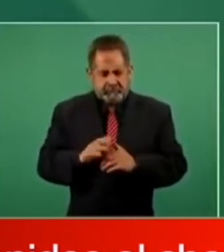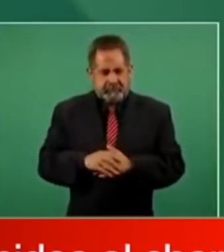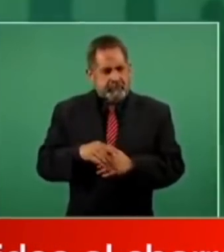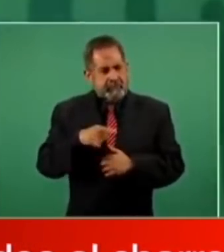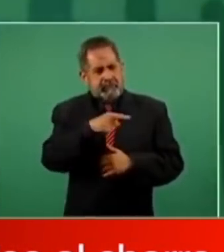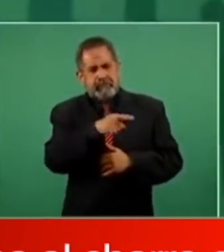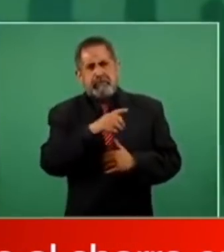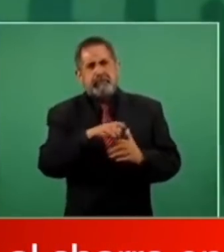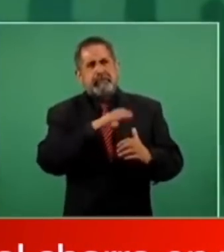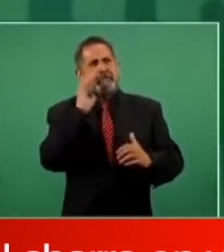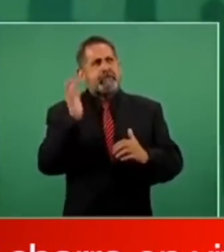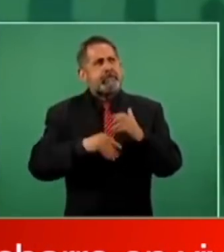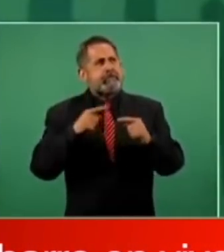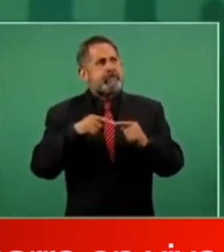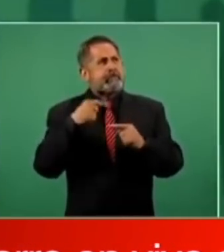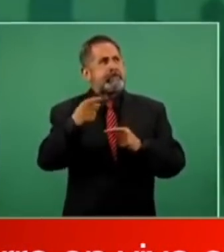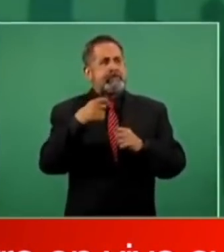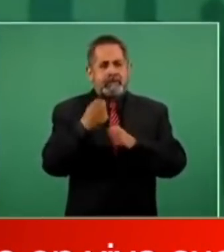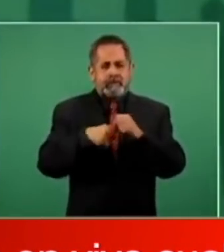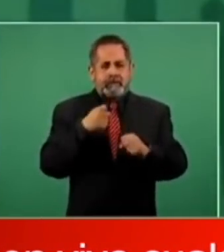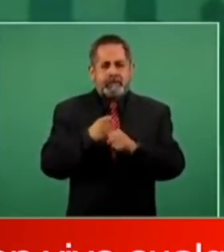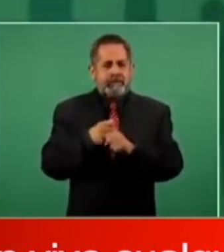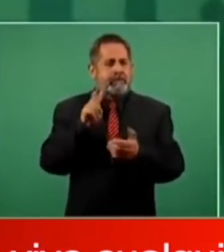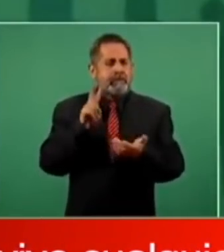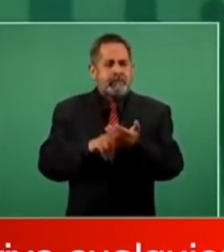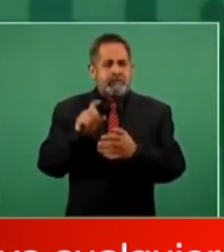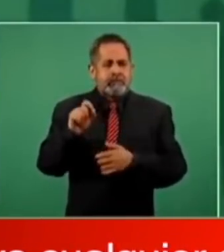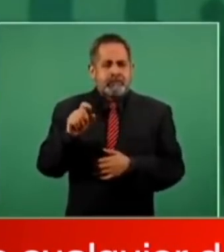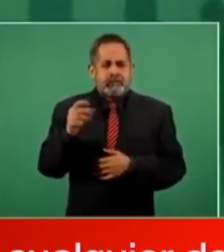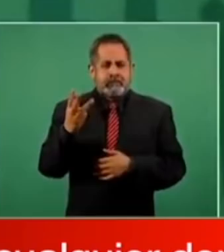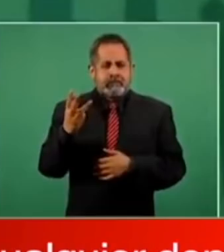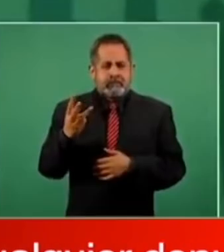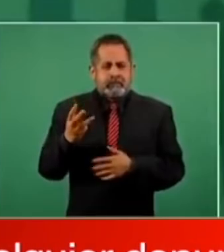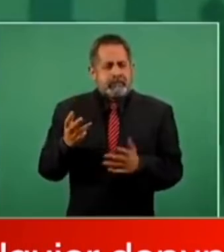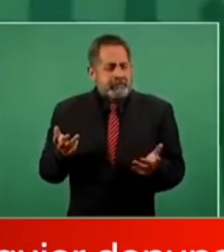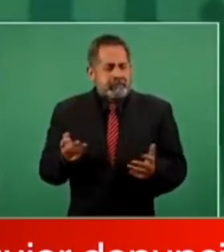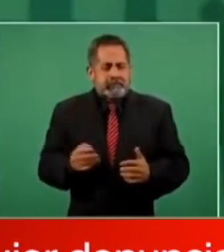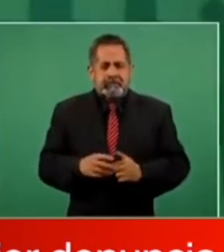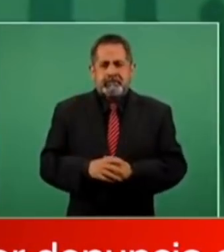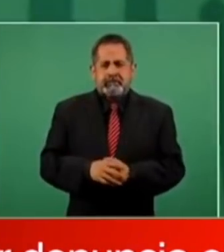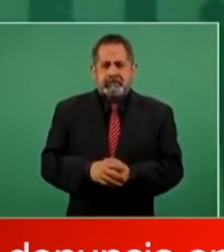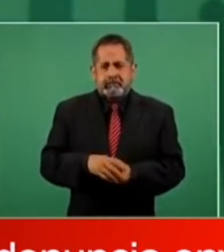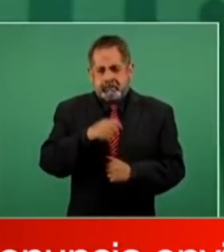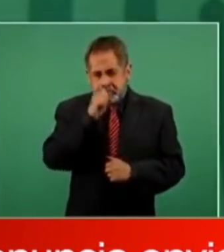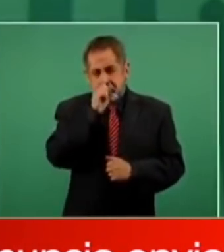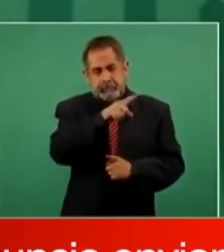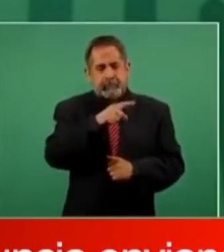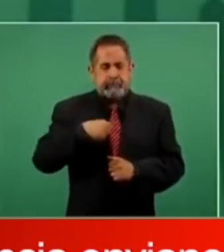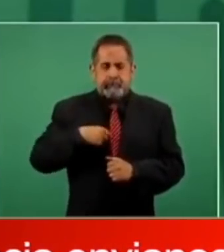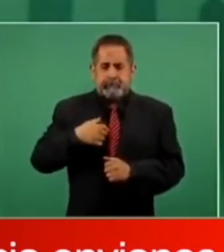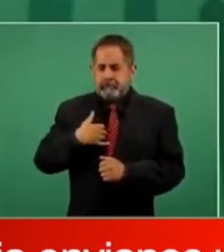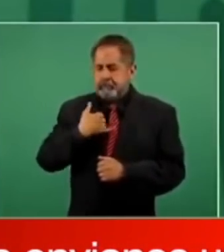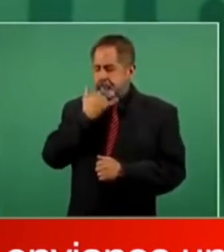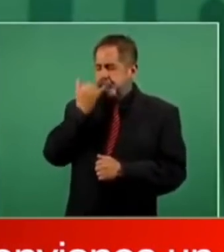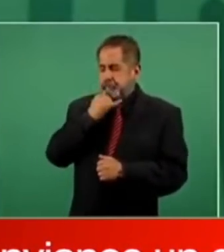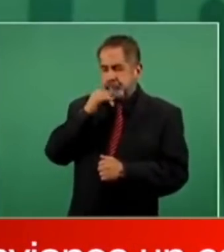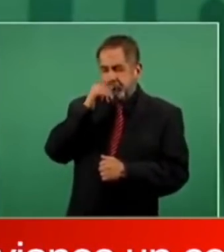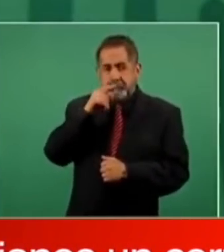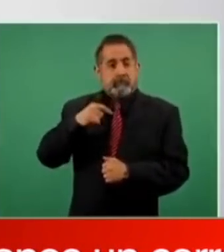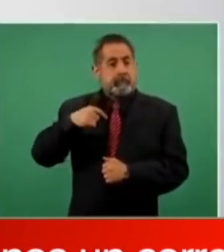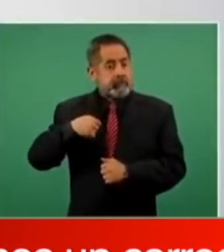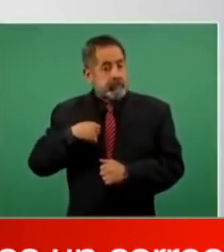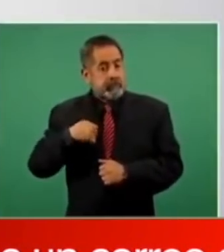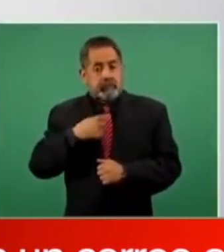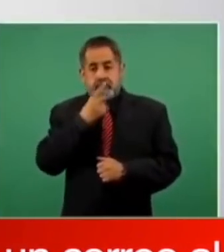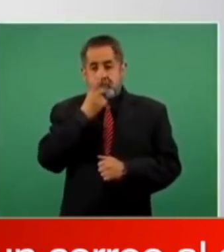Concluye su periodo hasta el 23. Y también me equivoqué porque que dije